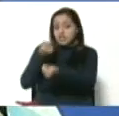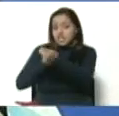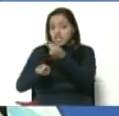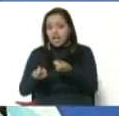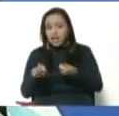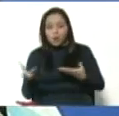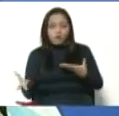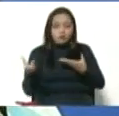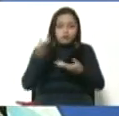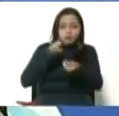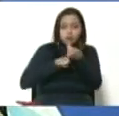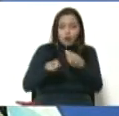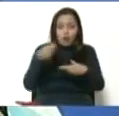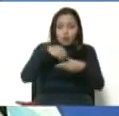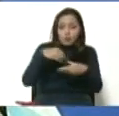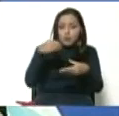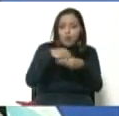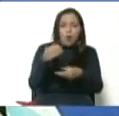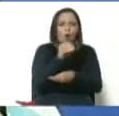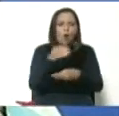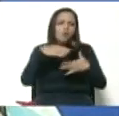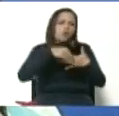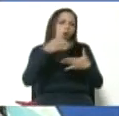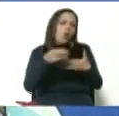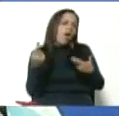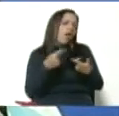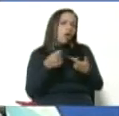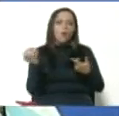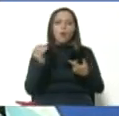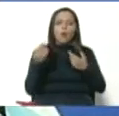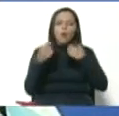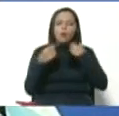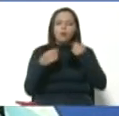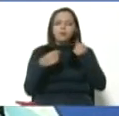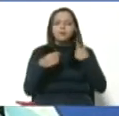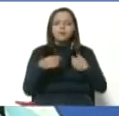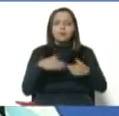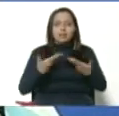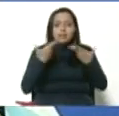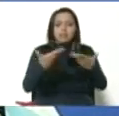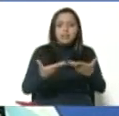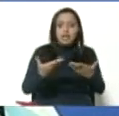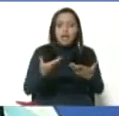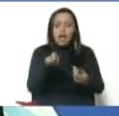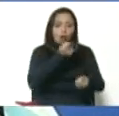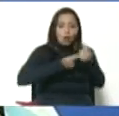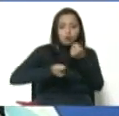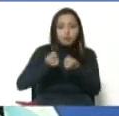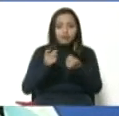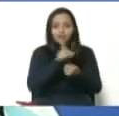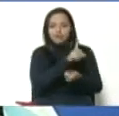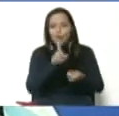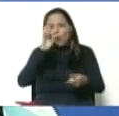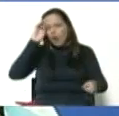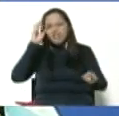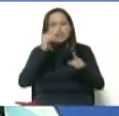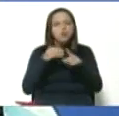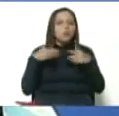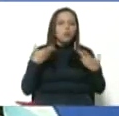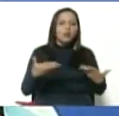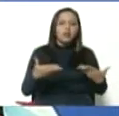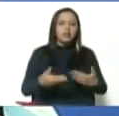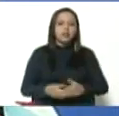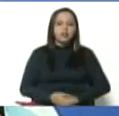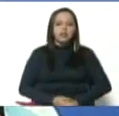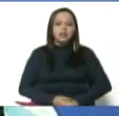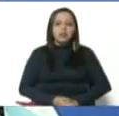ingresen capitales en divisas para que se inyecten en la economía. Es principalmente para que